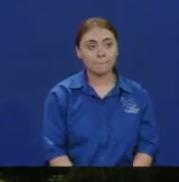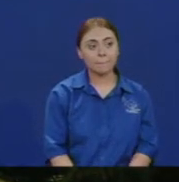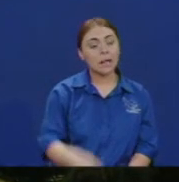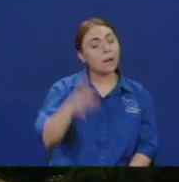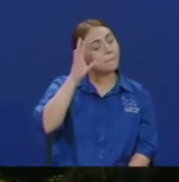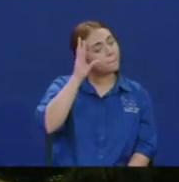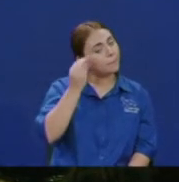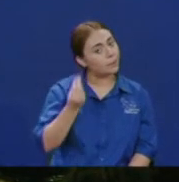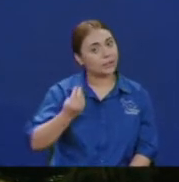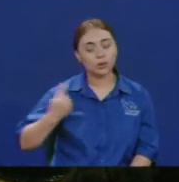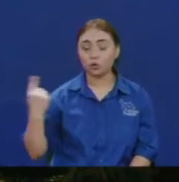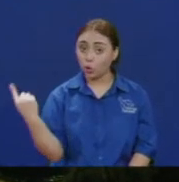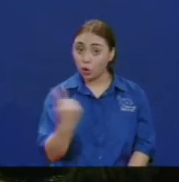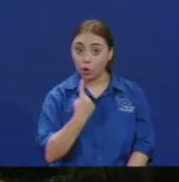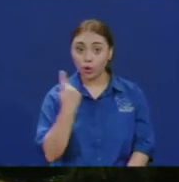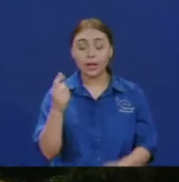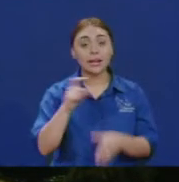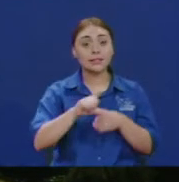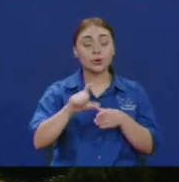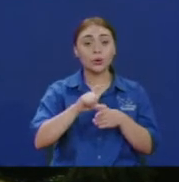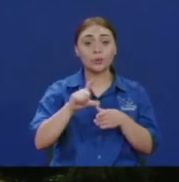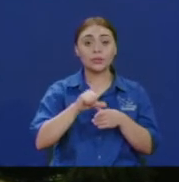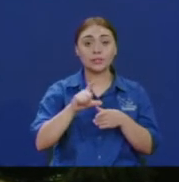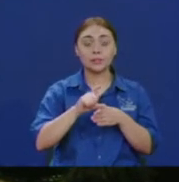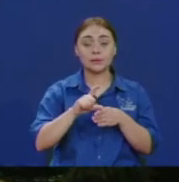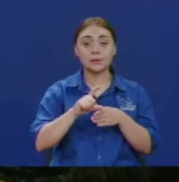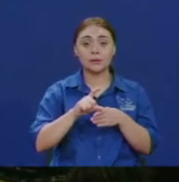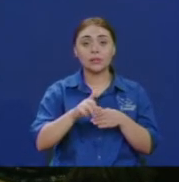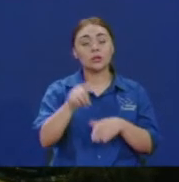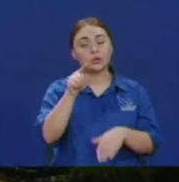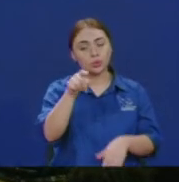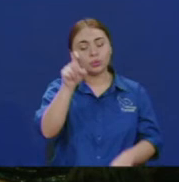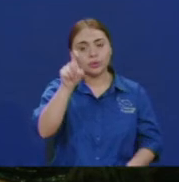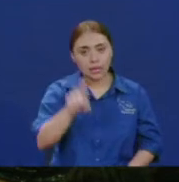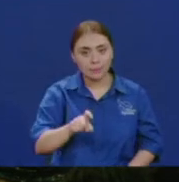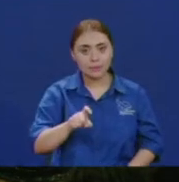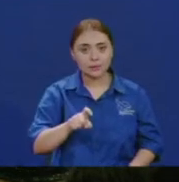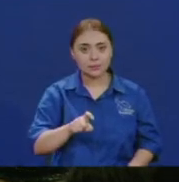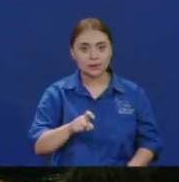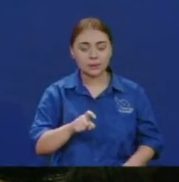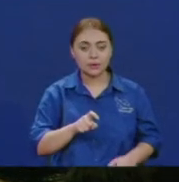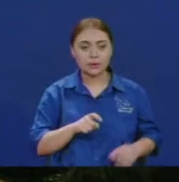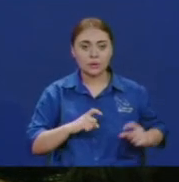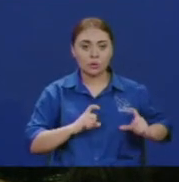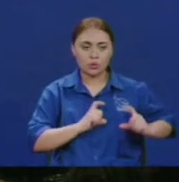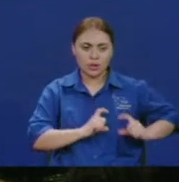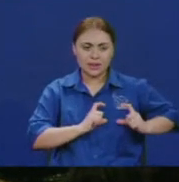las cosas guardas, guarda tu corazón. ¿Quieres ver cómo está tu corazón?